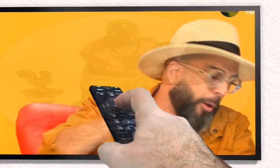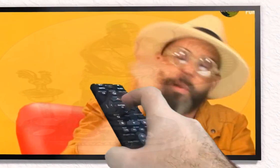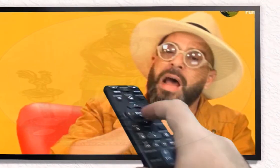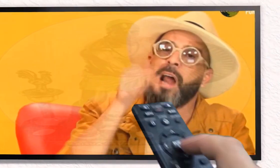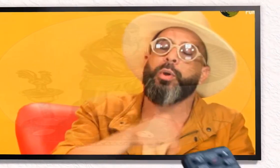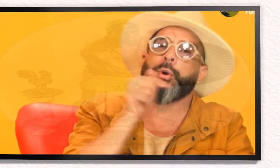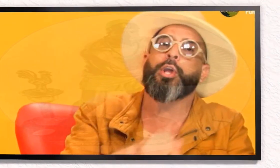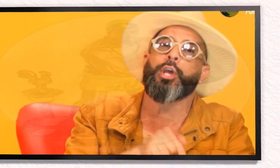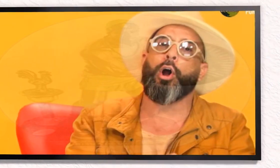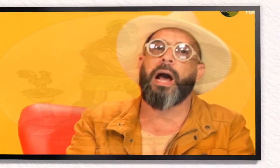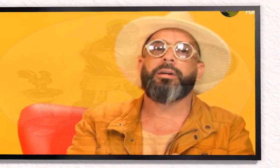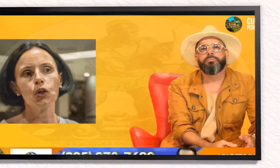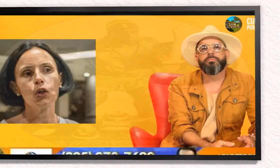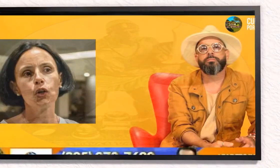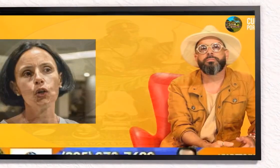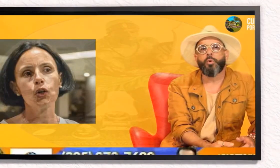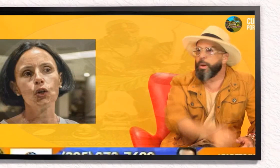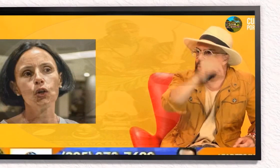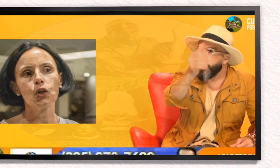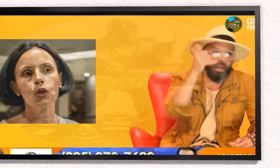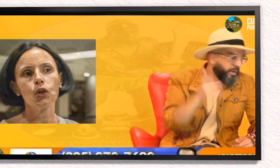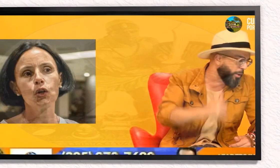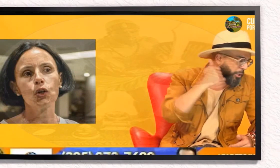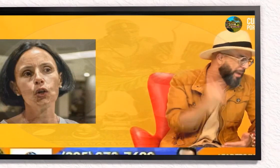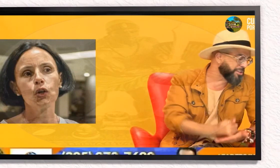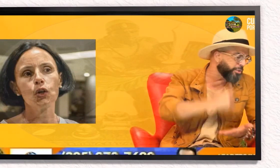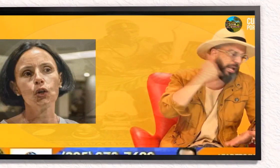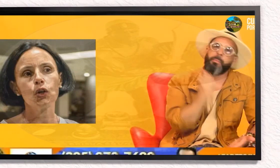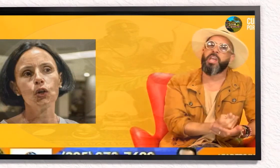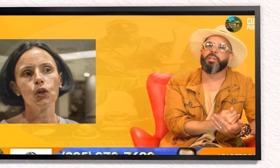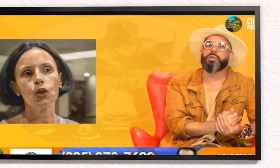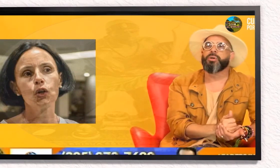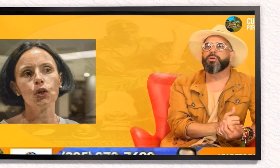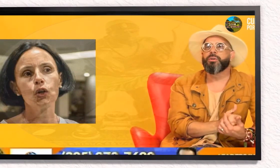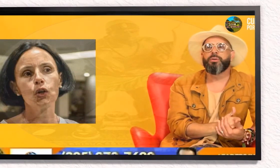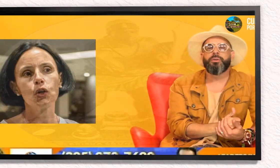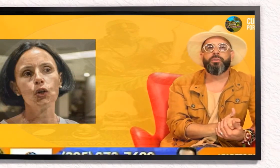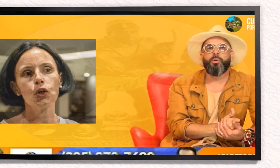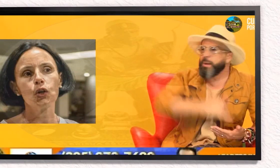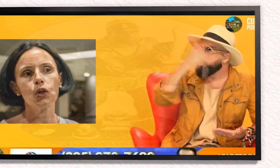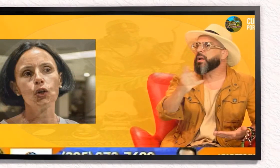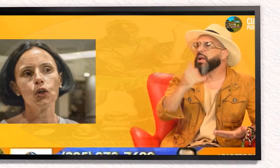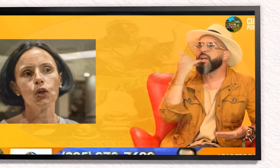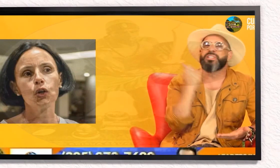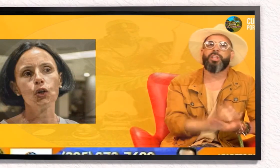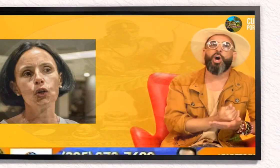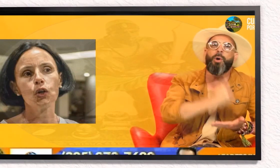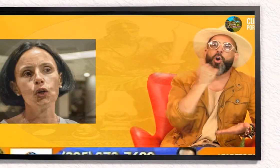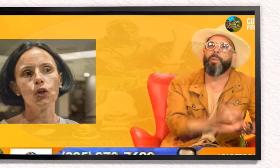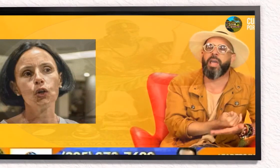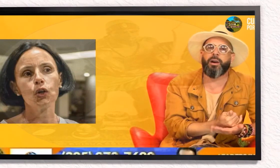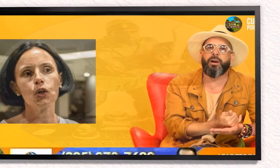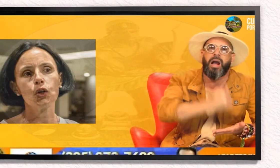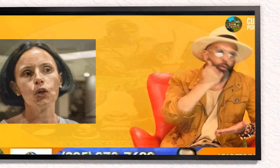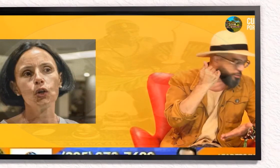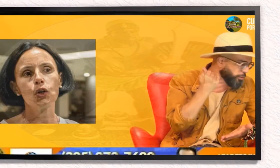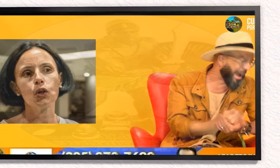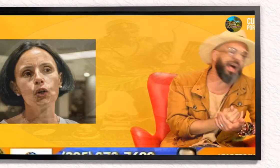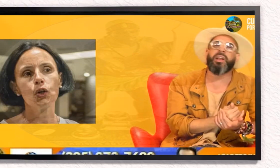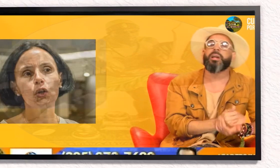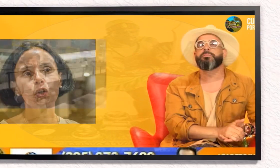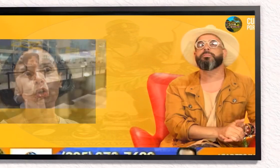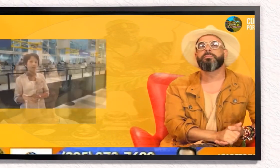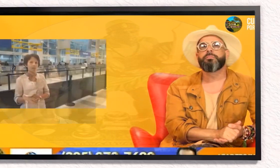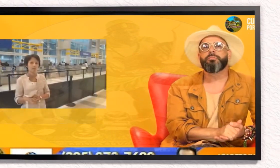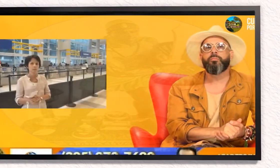por acumar arroyo urkiola una mujer que vino a tomar su tratamiento una mujer decidió volver con